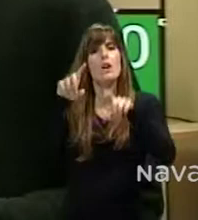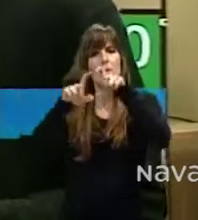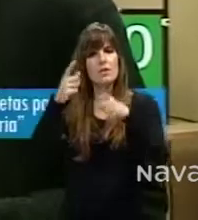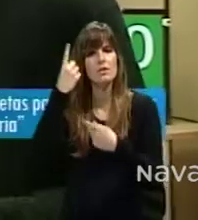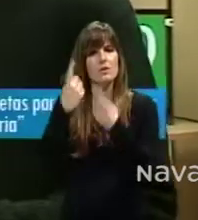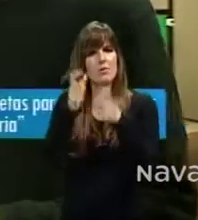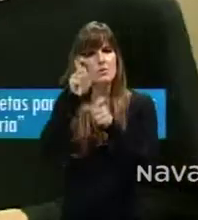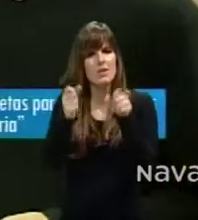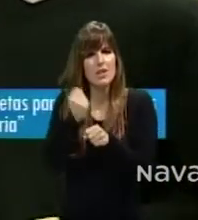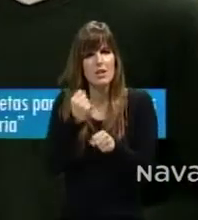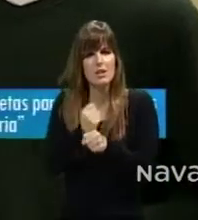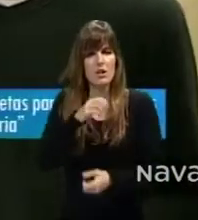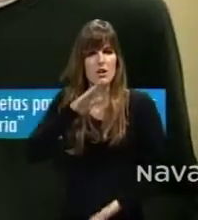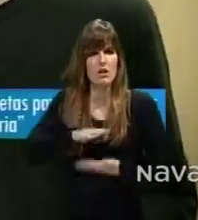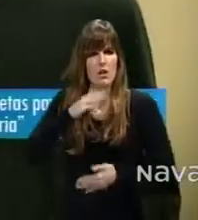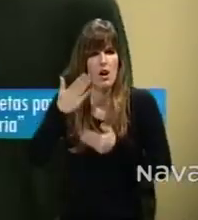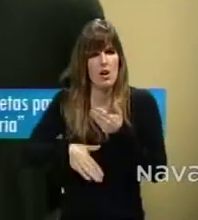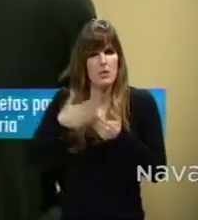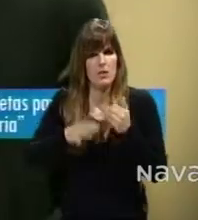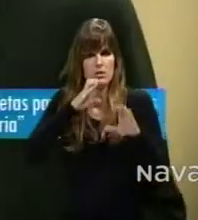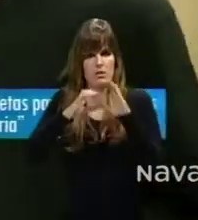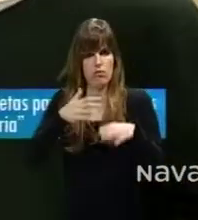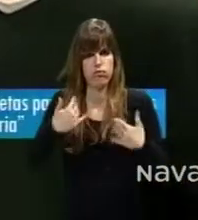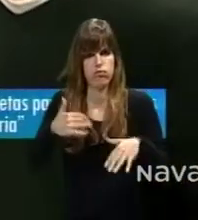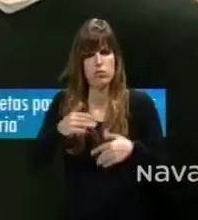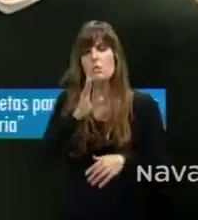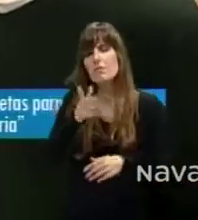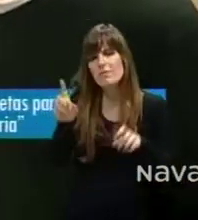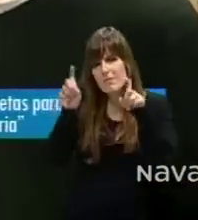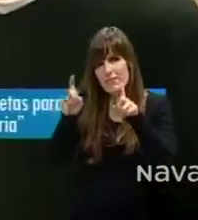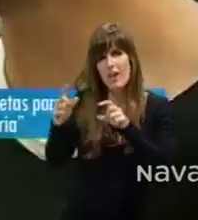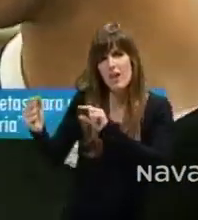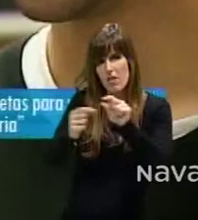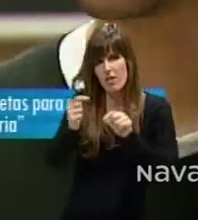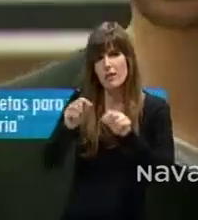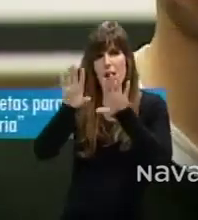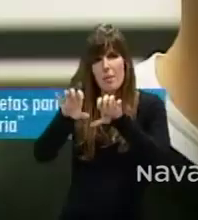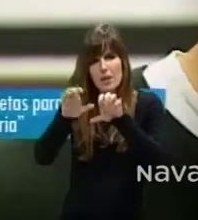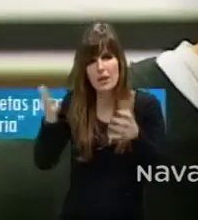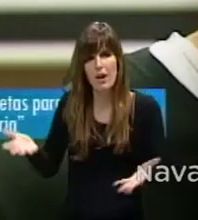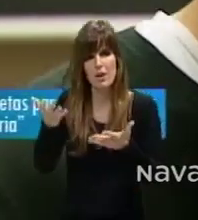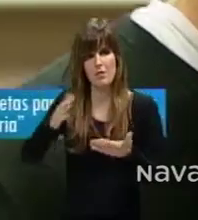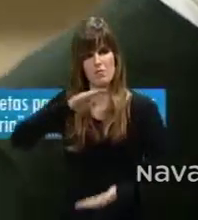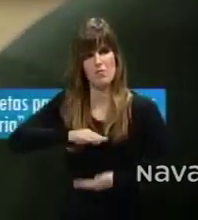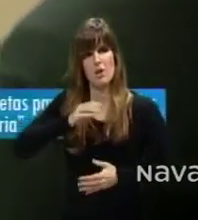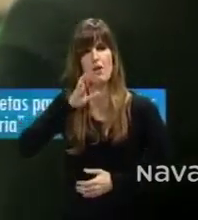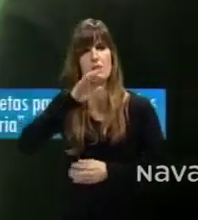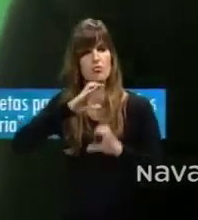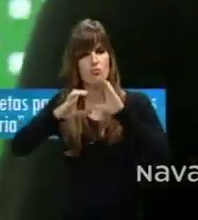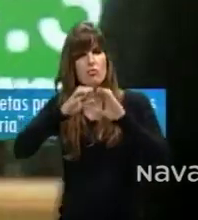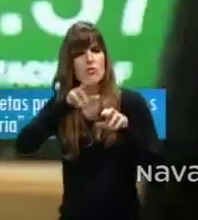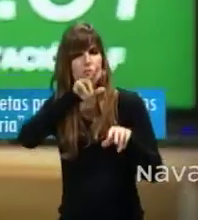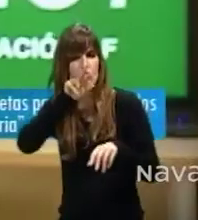comunicación y muchos de sus problemas internos pueden ser resueltos por medio del debate, como una herramienta interesante para mejorar el nivel de comunicación interno de la empresa,